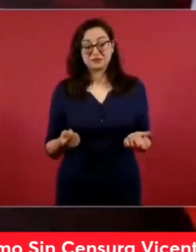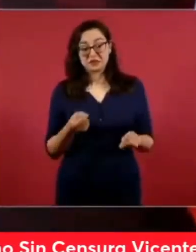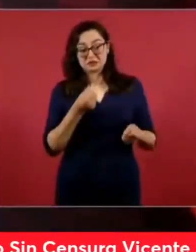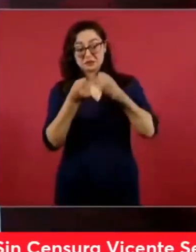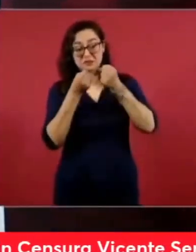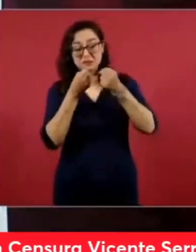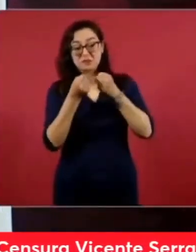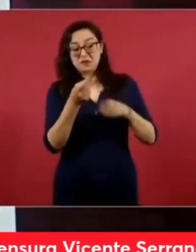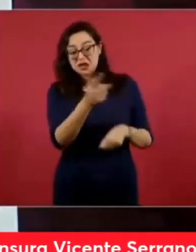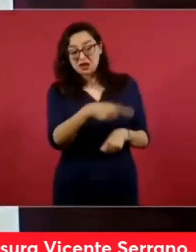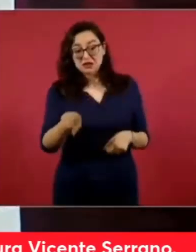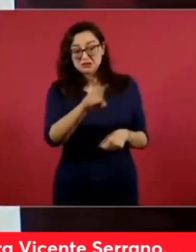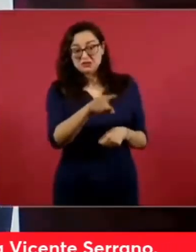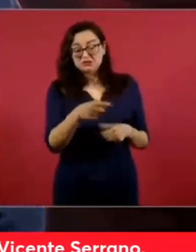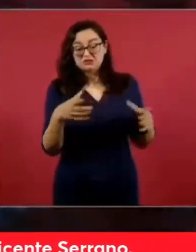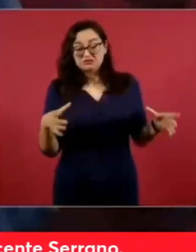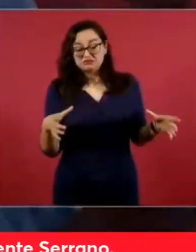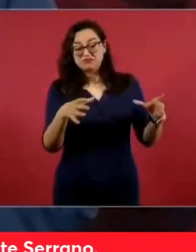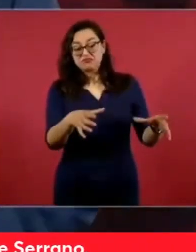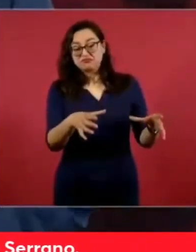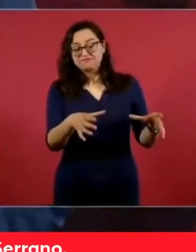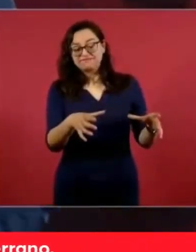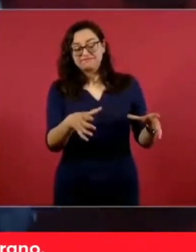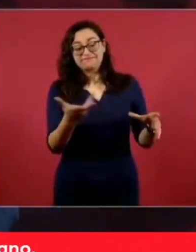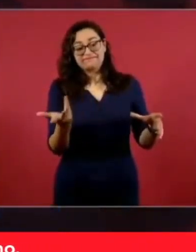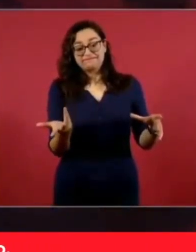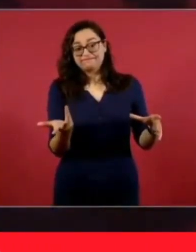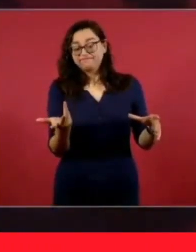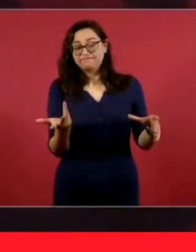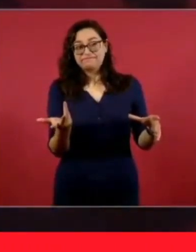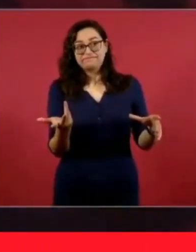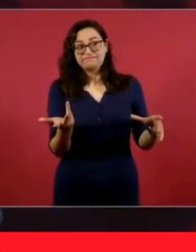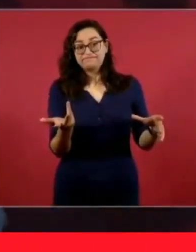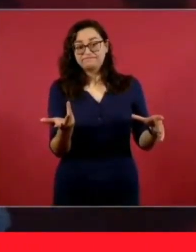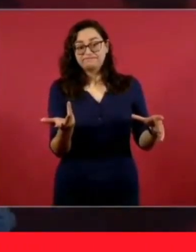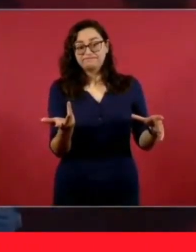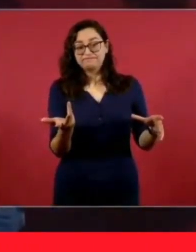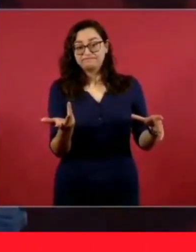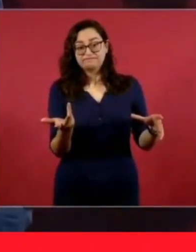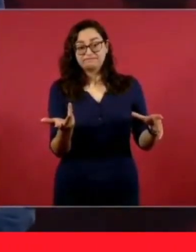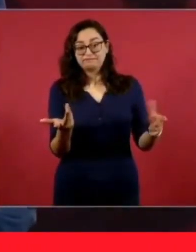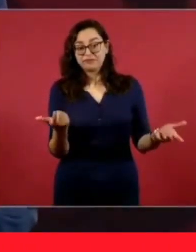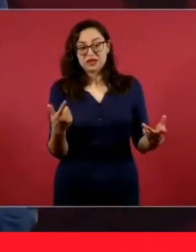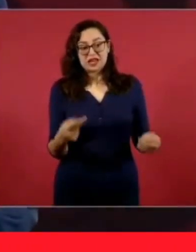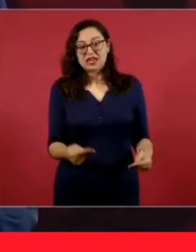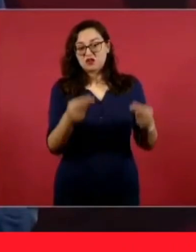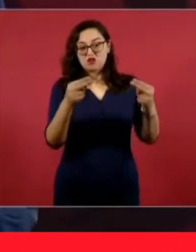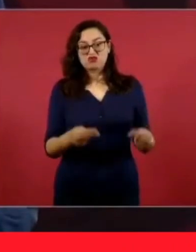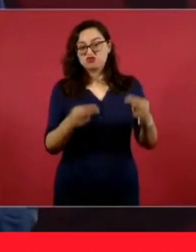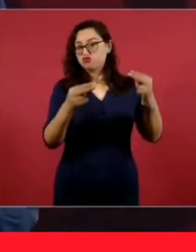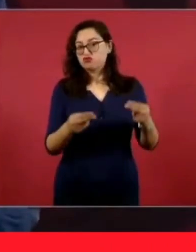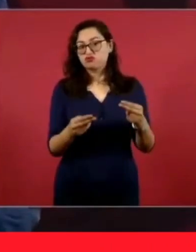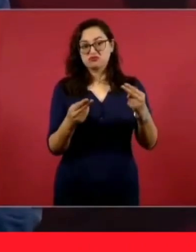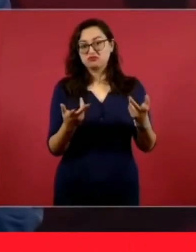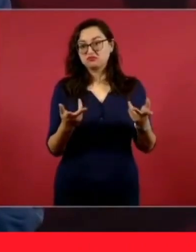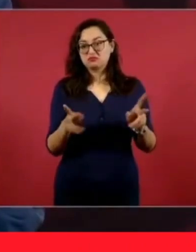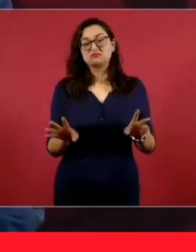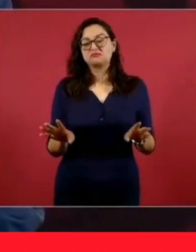Es interesantísimo, porque esto no sucedía desde hacía mucho tiempo, yo